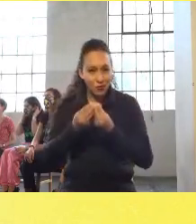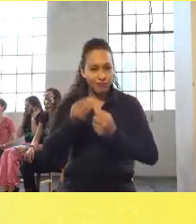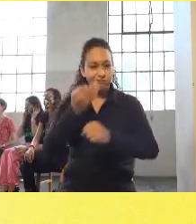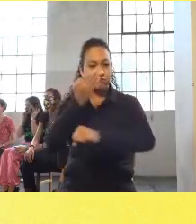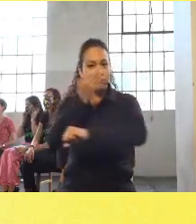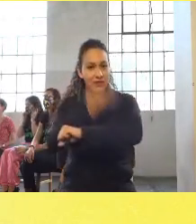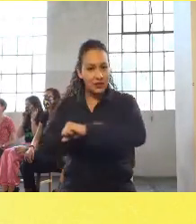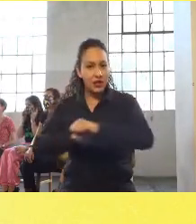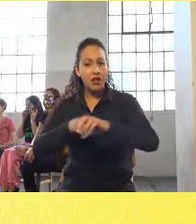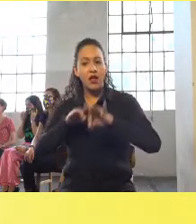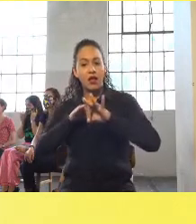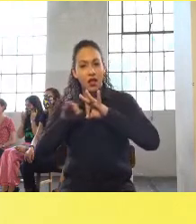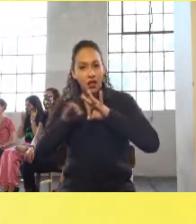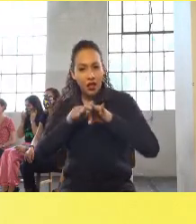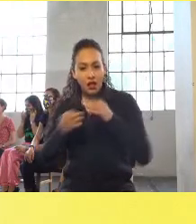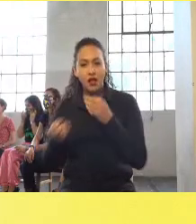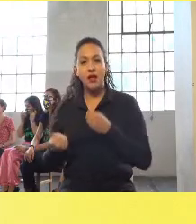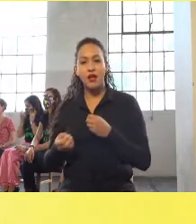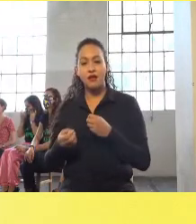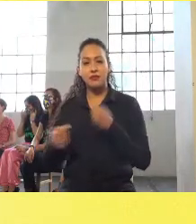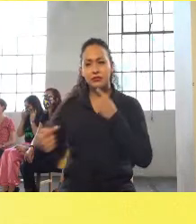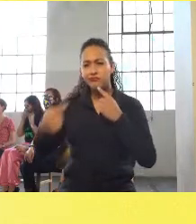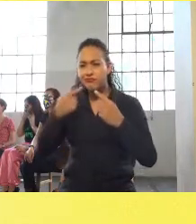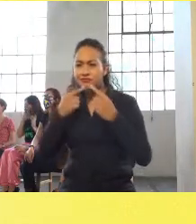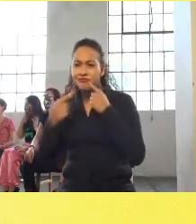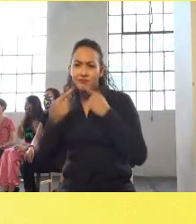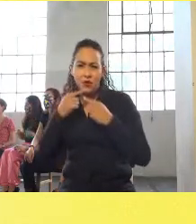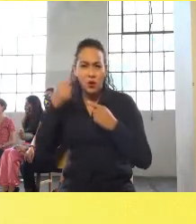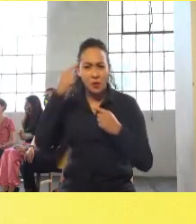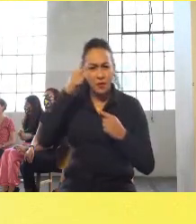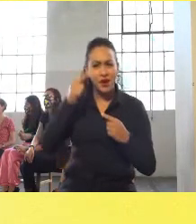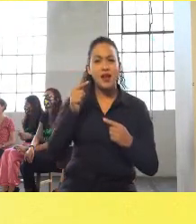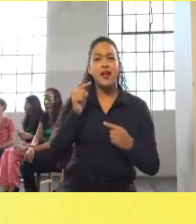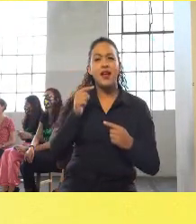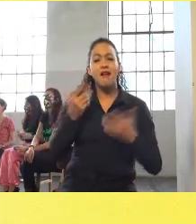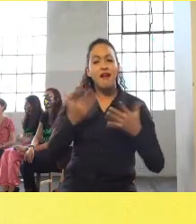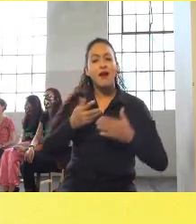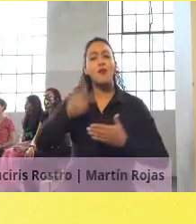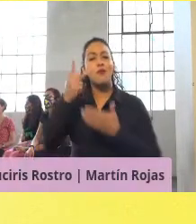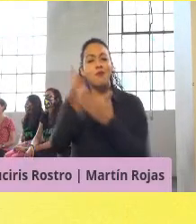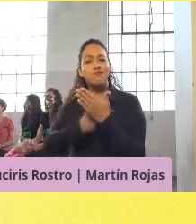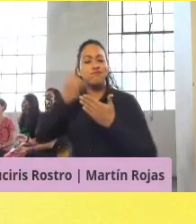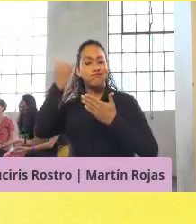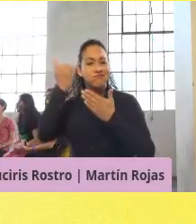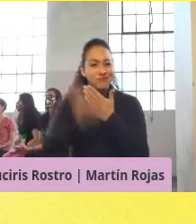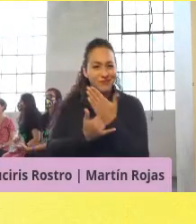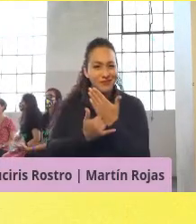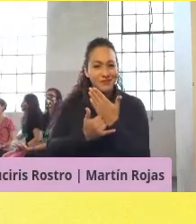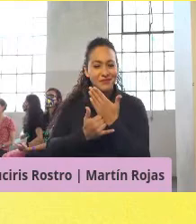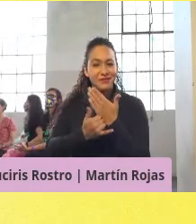intentar bajar un manifiesto que nos identificara como, pues, como seres